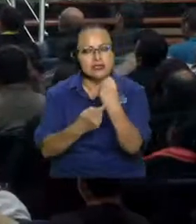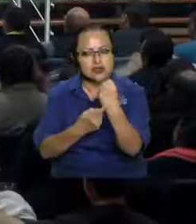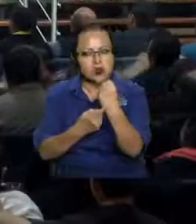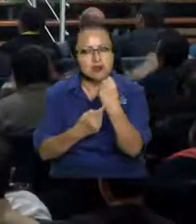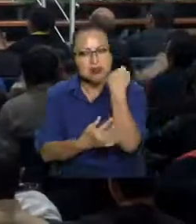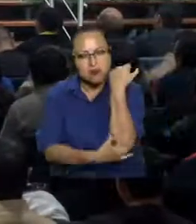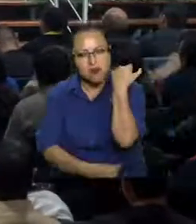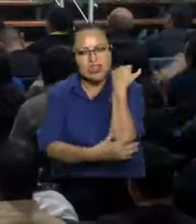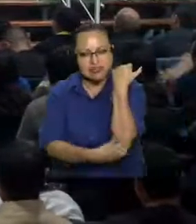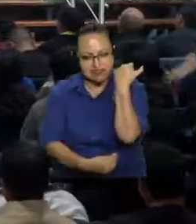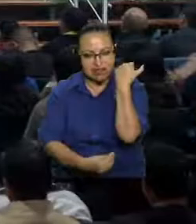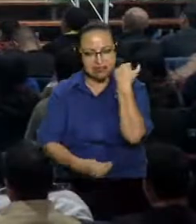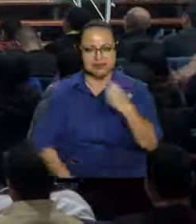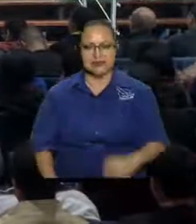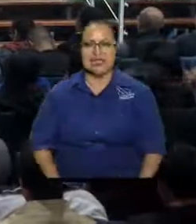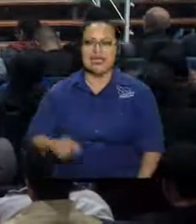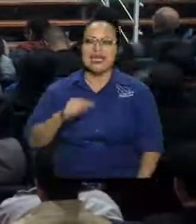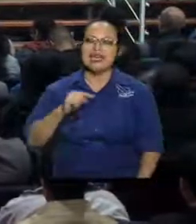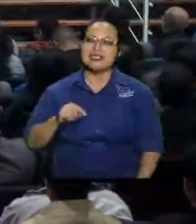Este mensaje es muy importante, hermano.